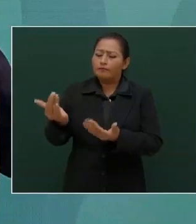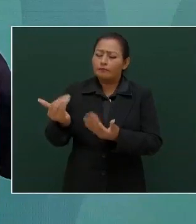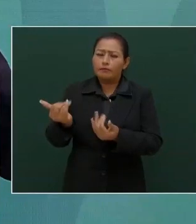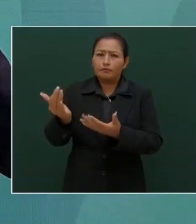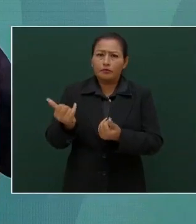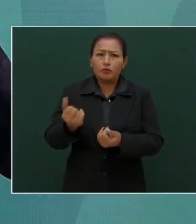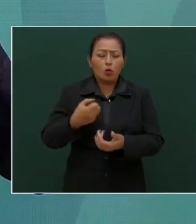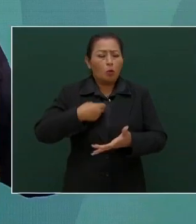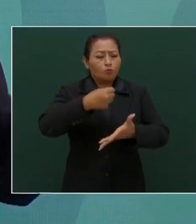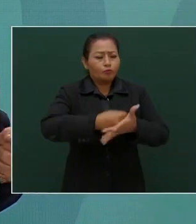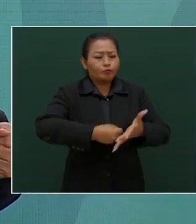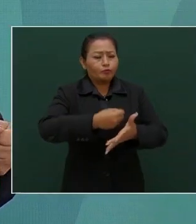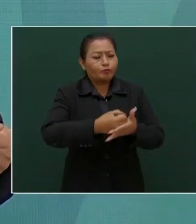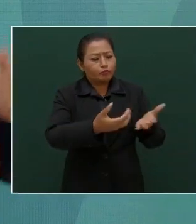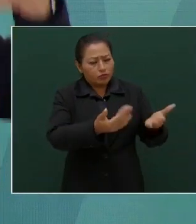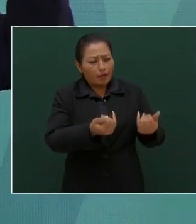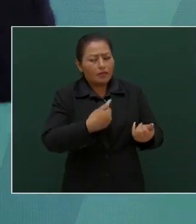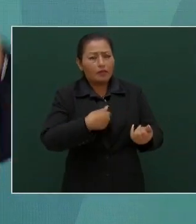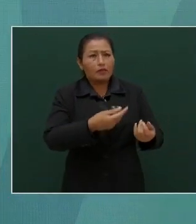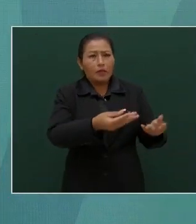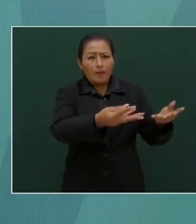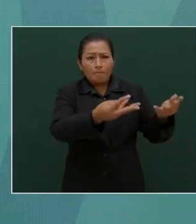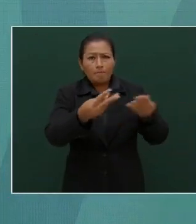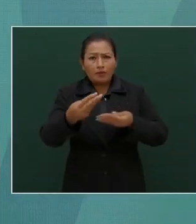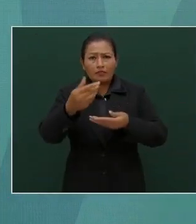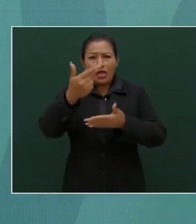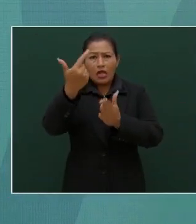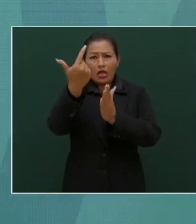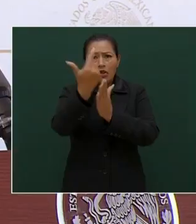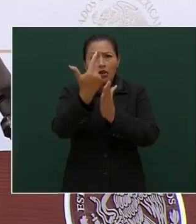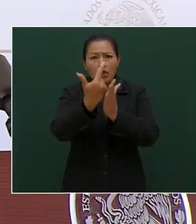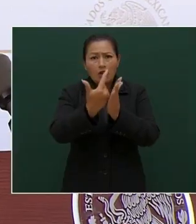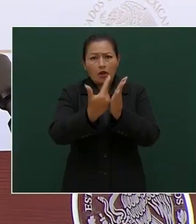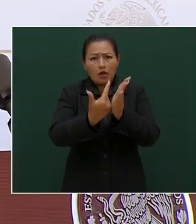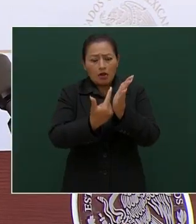tengamos resultados, me pasan la lista